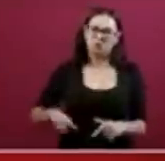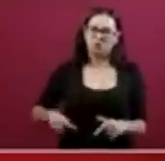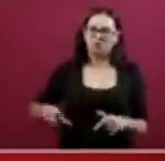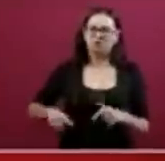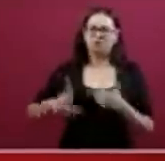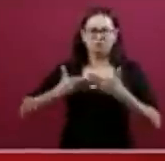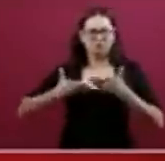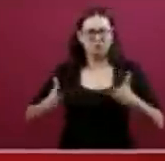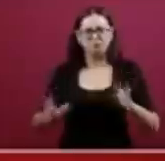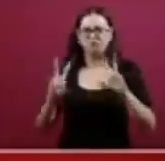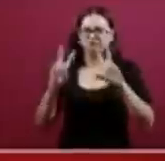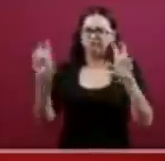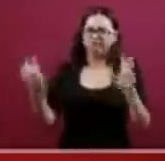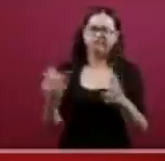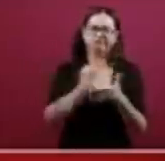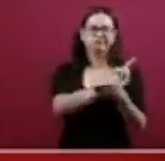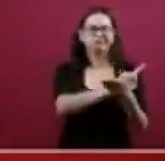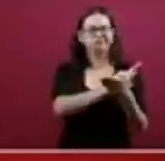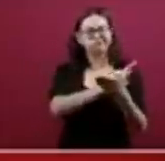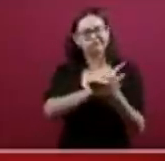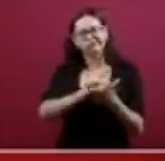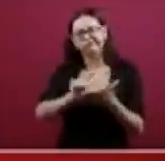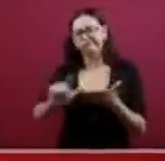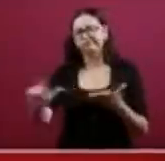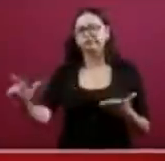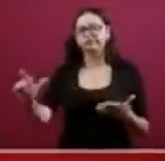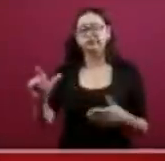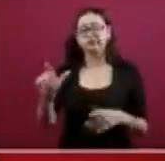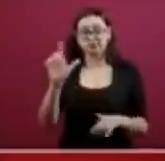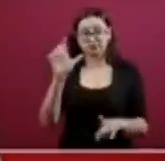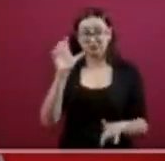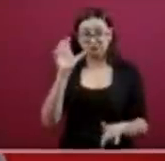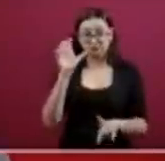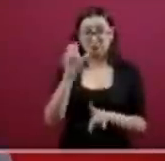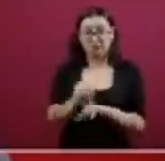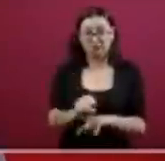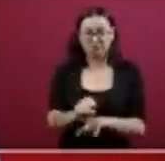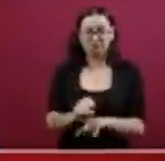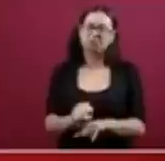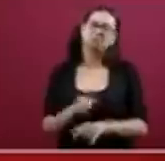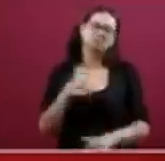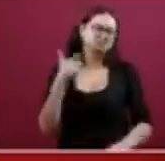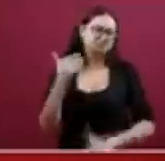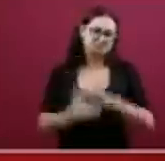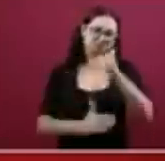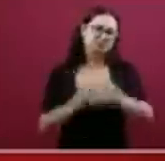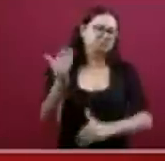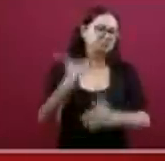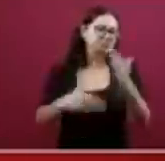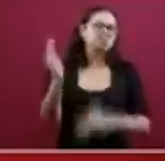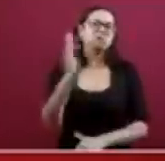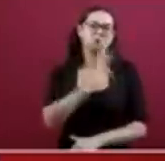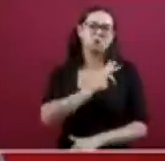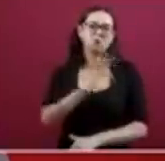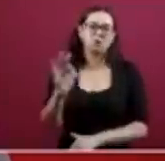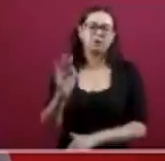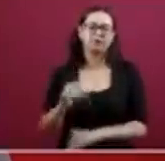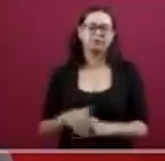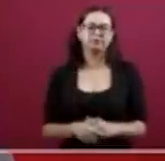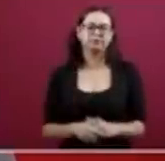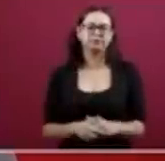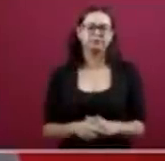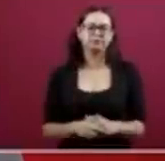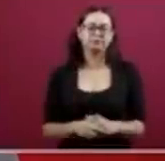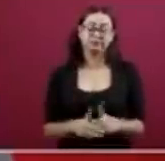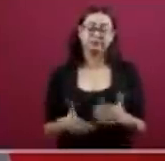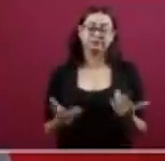país, porque si logramos eso, se va a avanzar mucho. Y el propósito, pues,